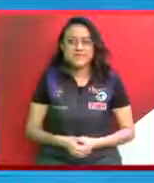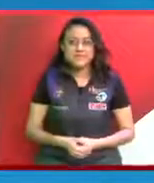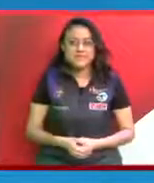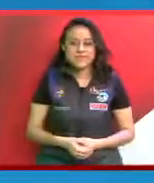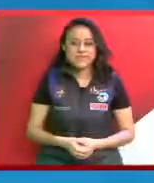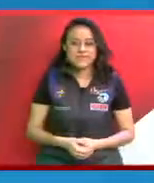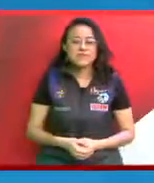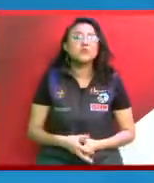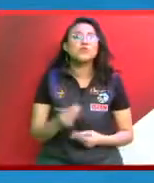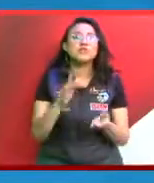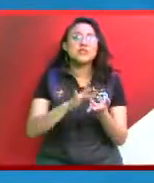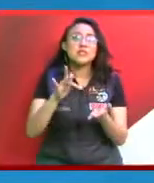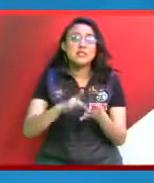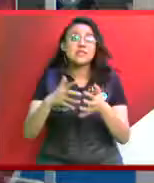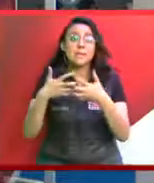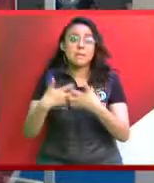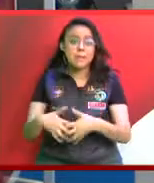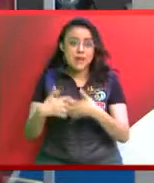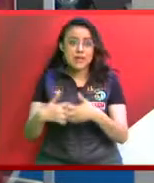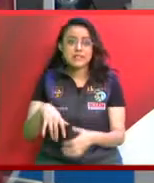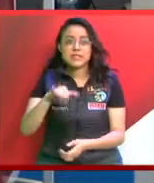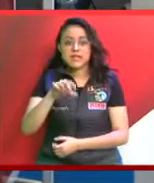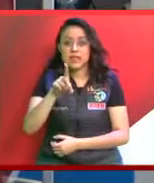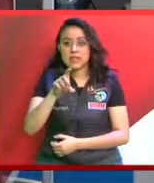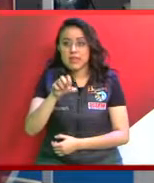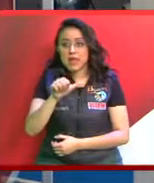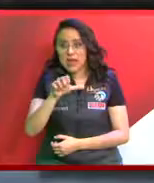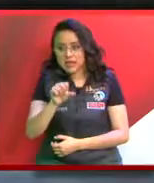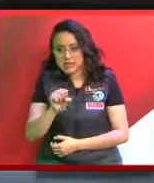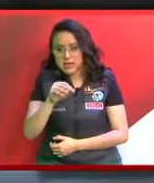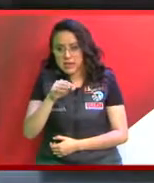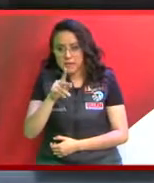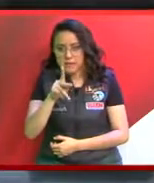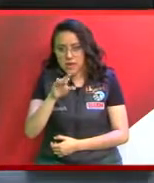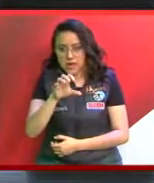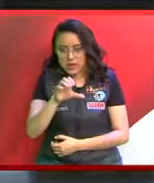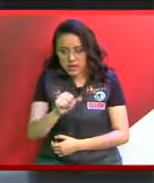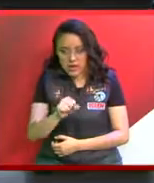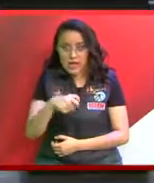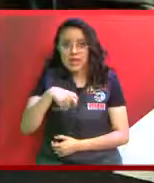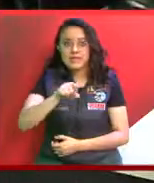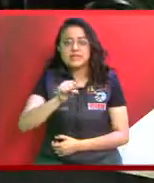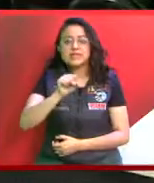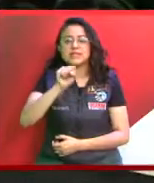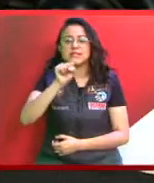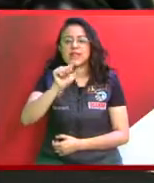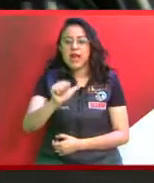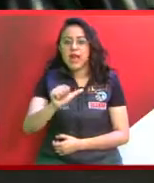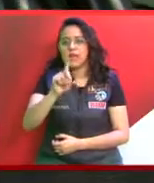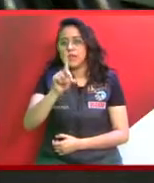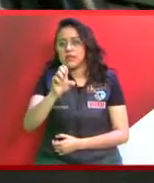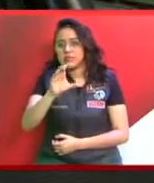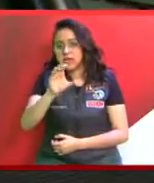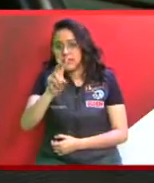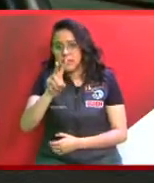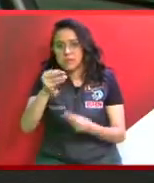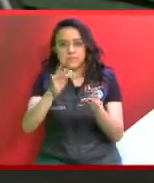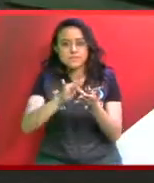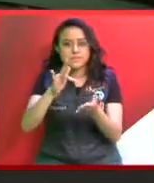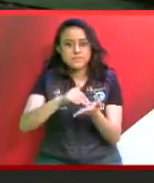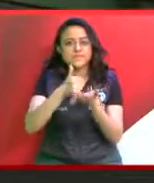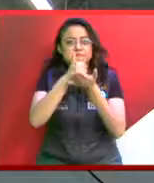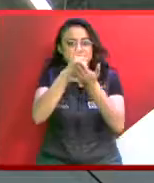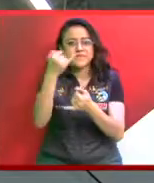agradecemos a empresas ideas y empaque ssv por ser parte de un año más de la campaña de donación y